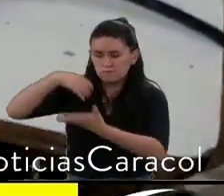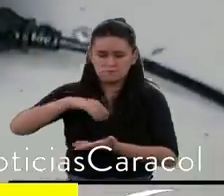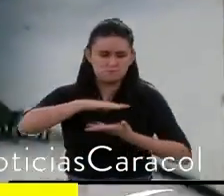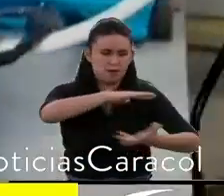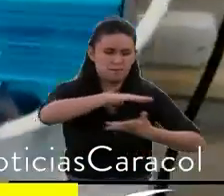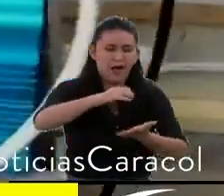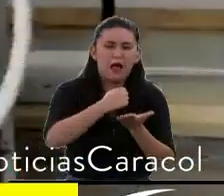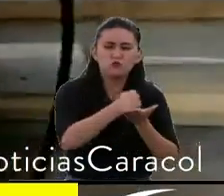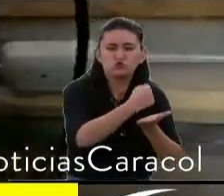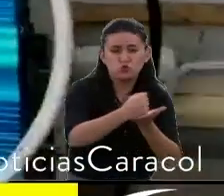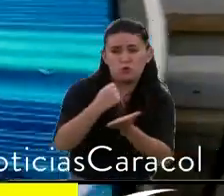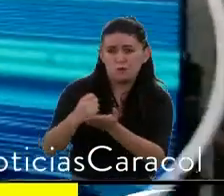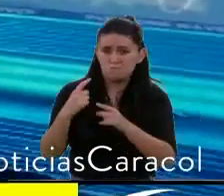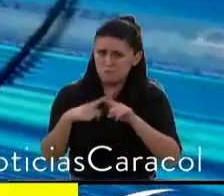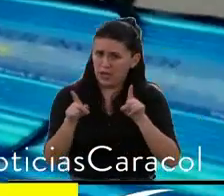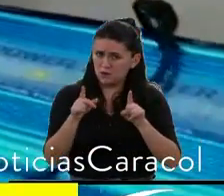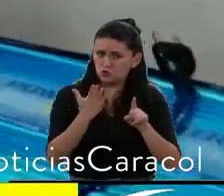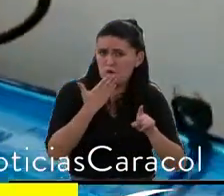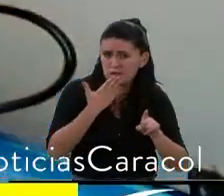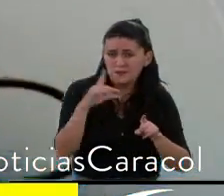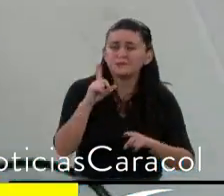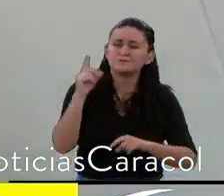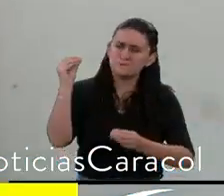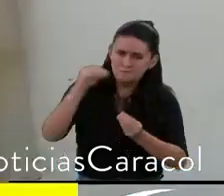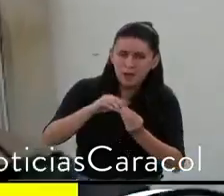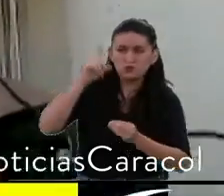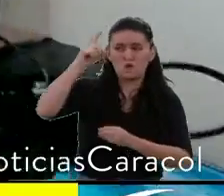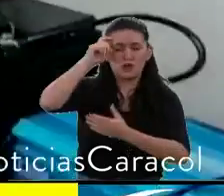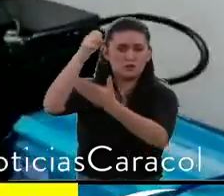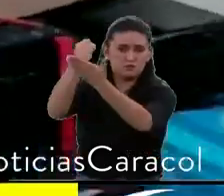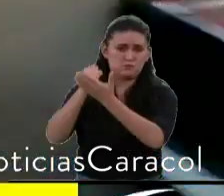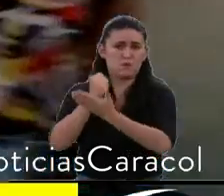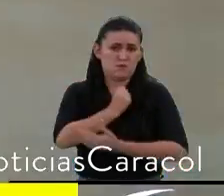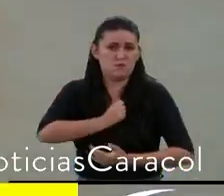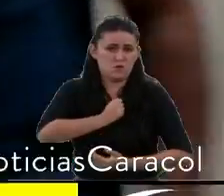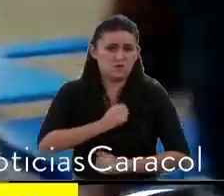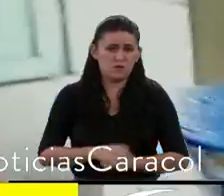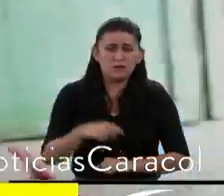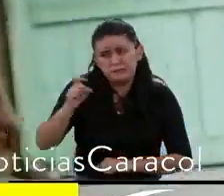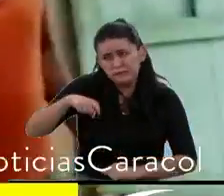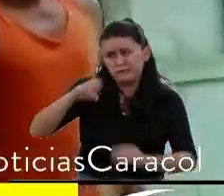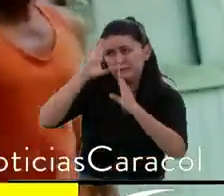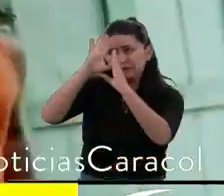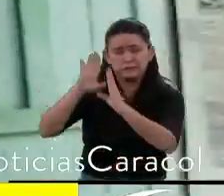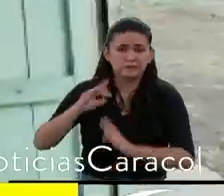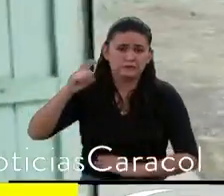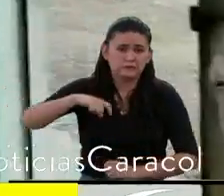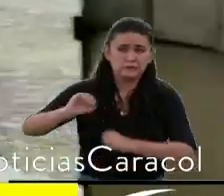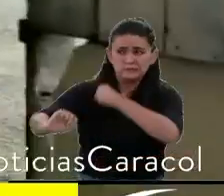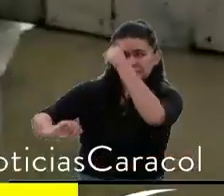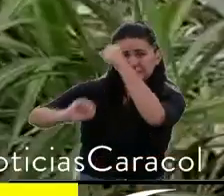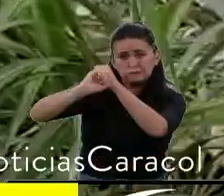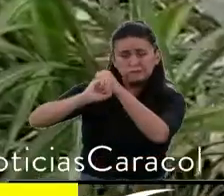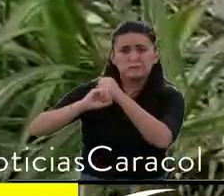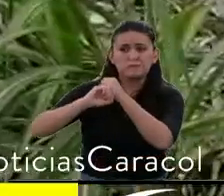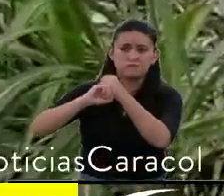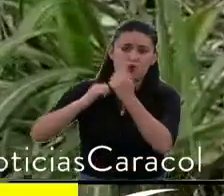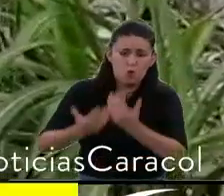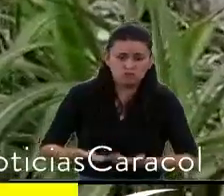se necesita más apoyo por parte del gobierno nacional. Que también nos colabore, nos ayude pues a prestarle